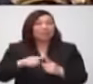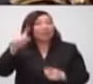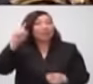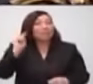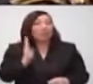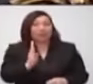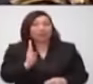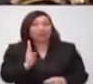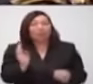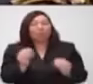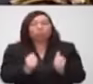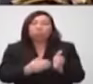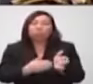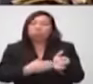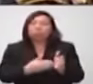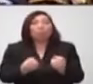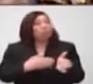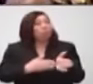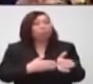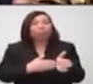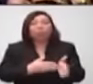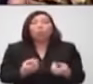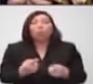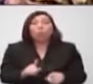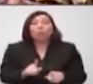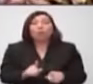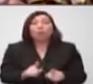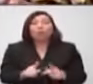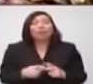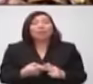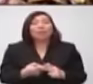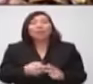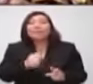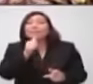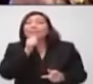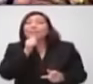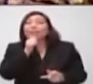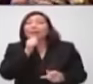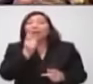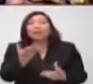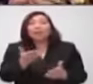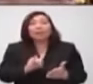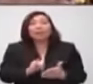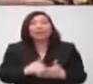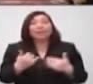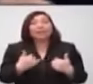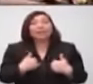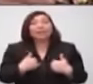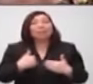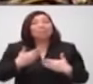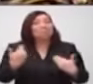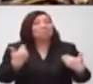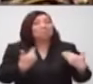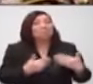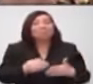tiene una congestión muy grande, y más aún si hay una iniciativa privada al respecto también, que lo cual va a contribuir